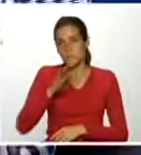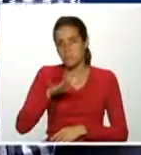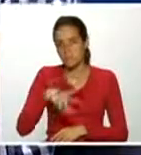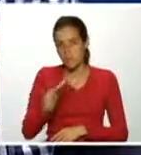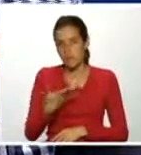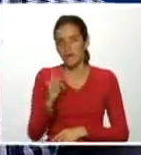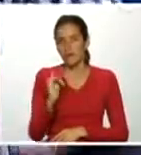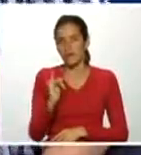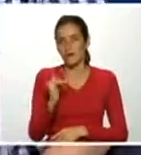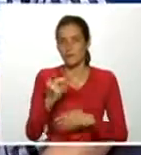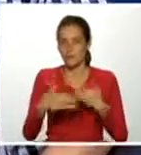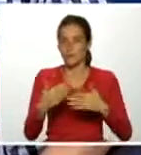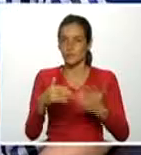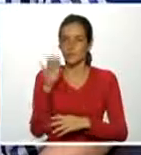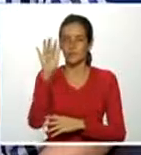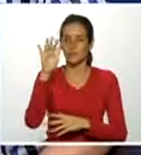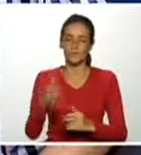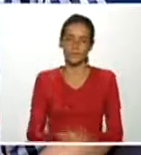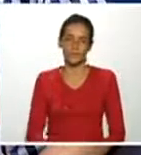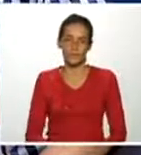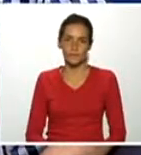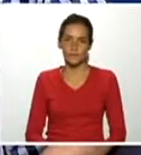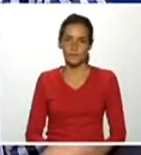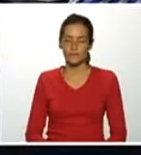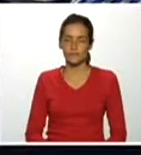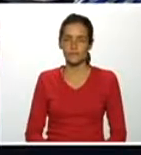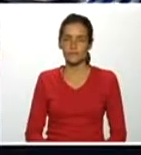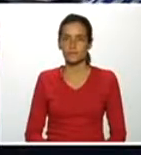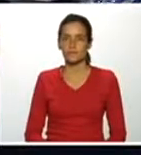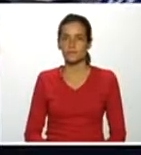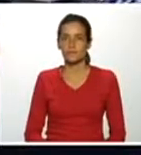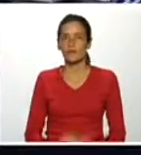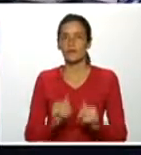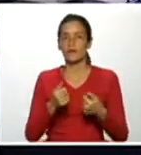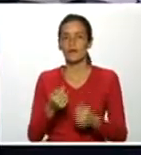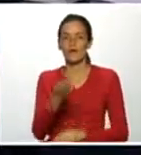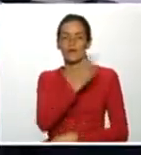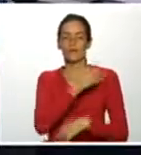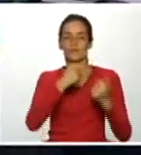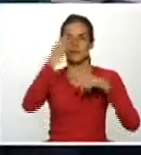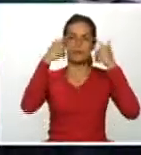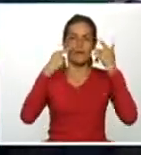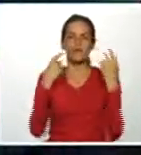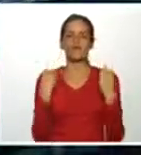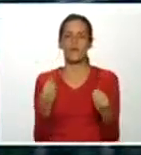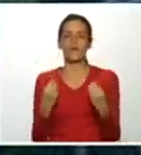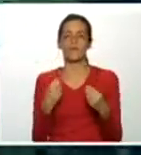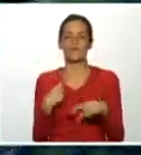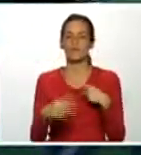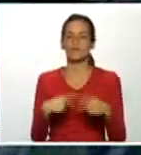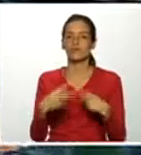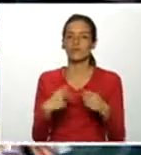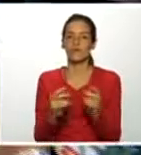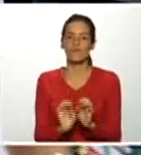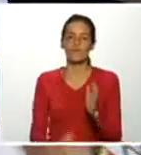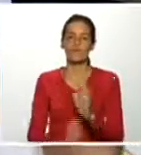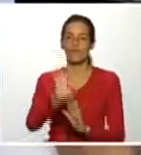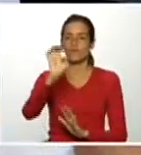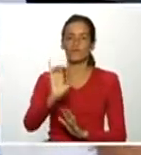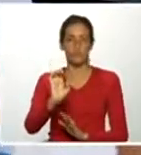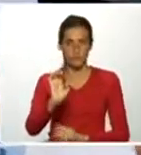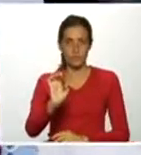tener consecución a través de los años. Claro. Uh-huh. Ahora, Joan, desde la llegada del comandante Chávez, ¿cómo ha sido el proceso o la evolución, podría